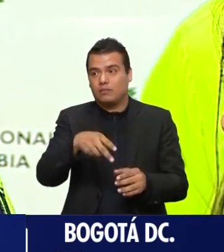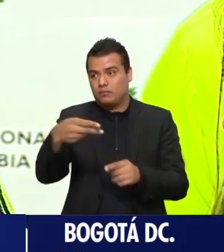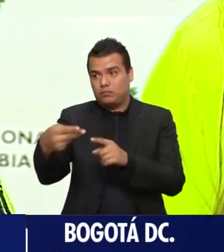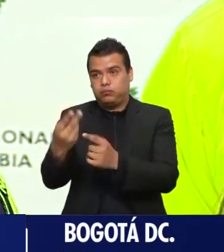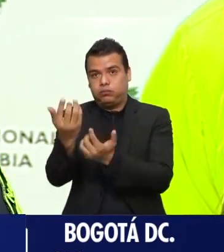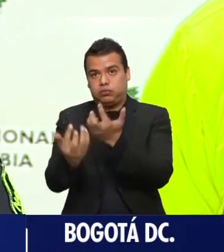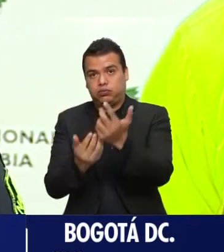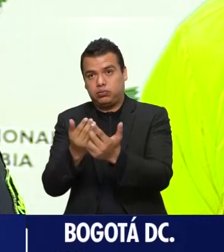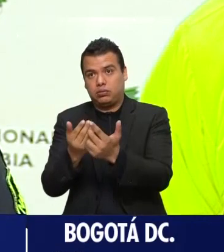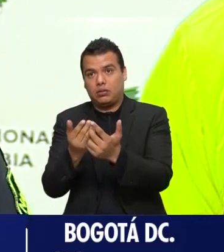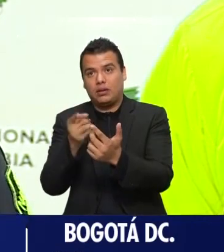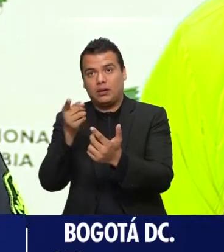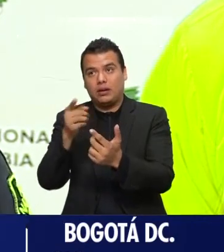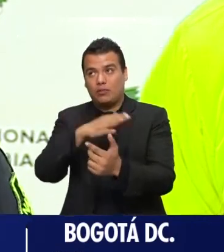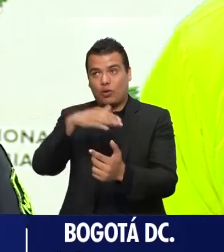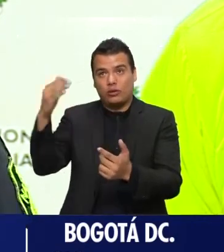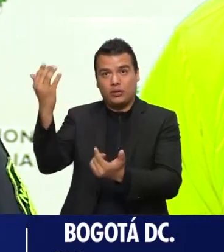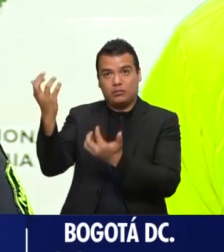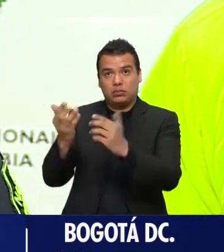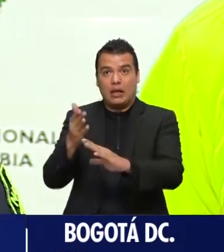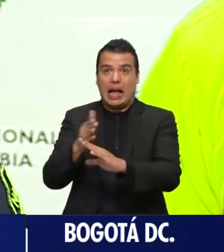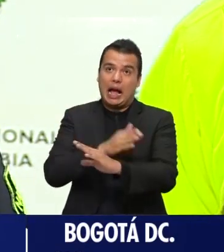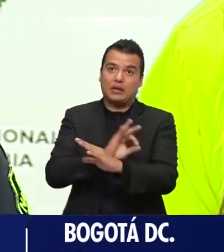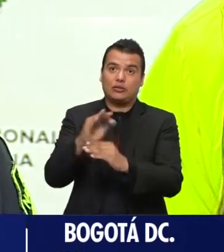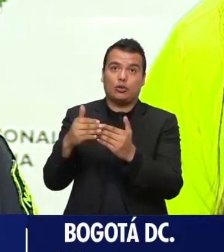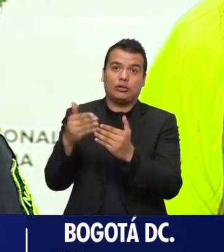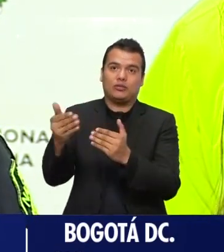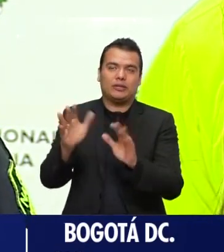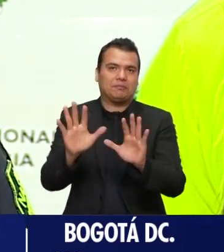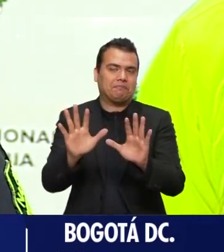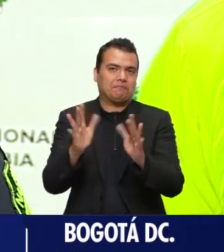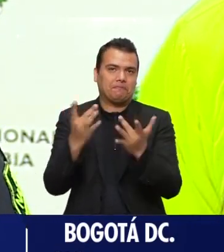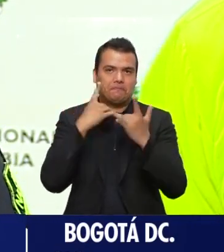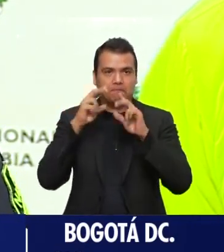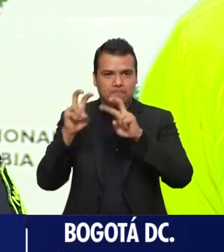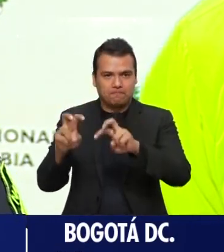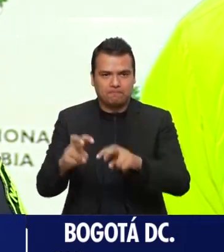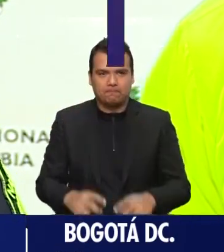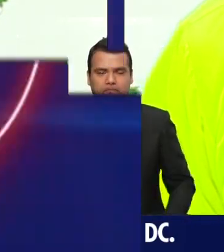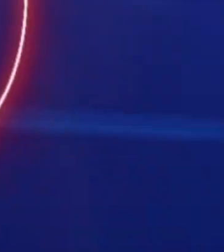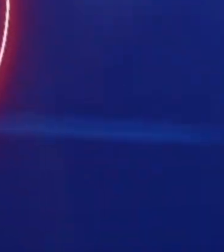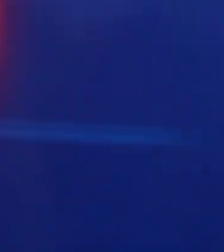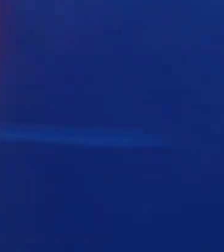después de que la persona fuera encontrada allí. Estamos mirando todo ese tema en la investigación.